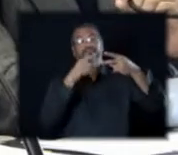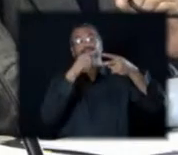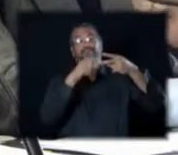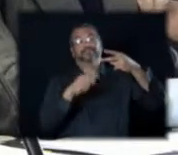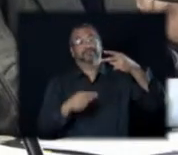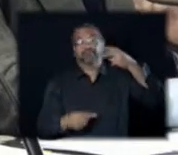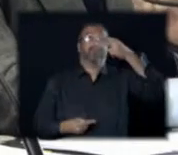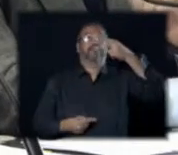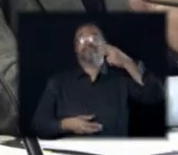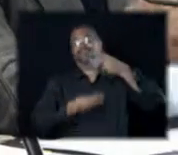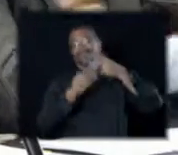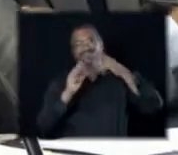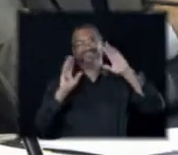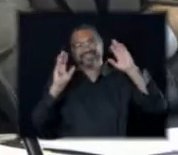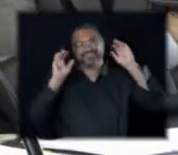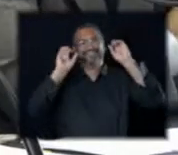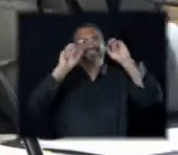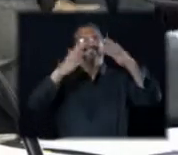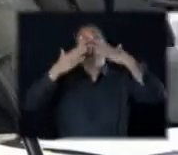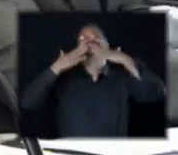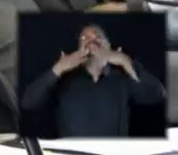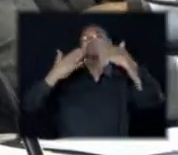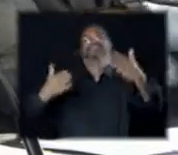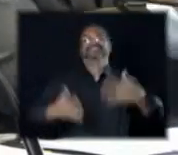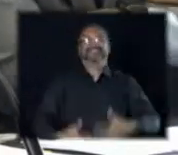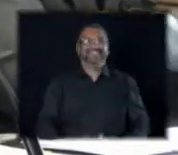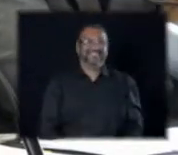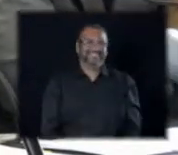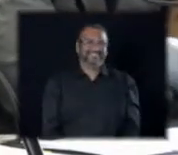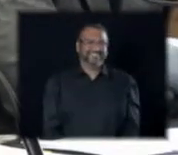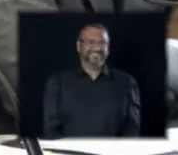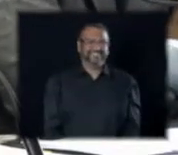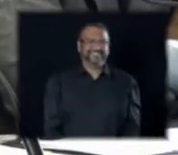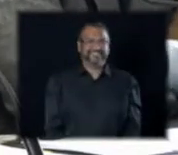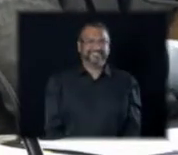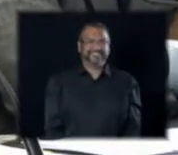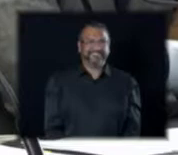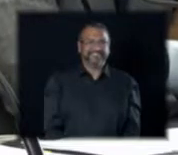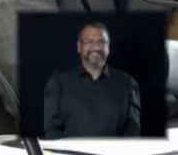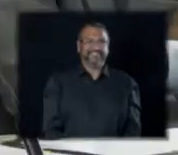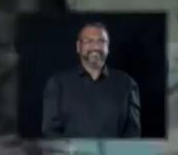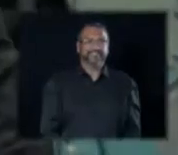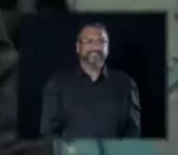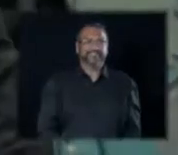de quebrantar mi aseveración de que va a ser 2 preguntas.